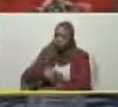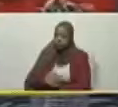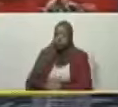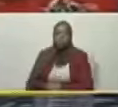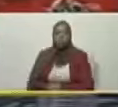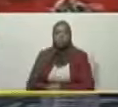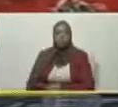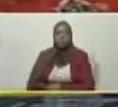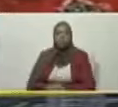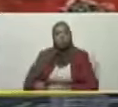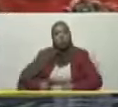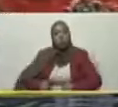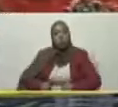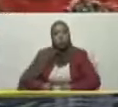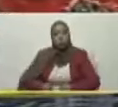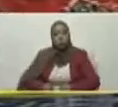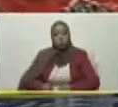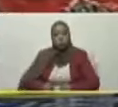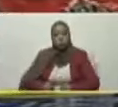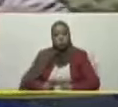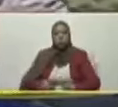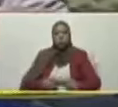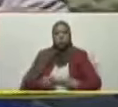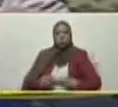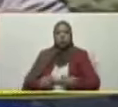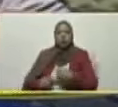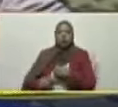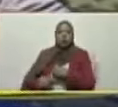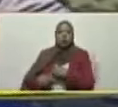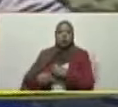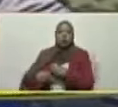Se ha hecho un gran esfuerzo. Hay que unir.